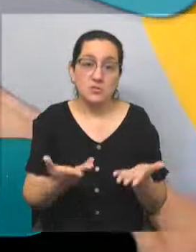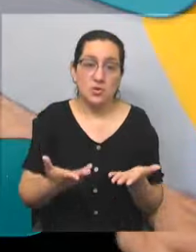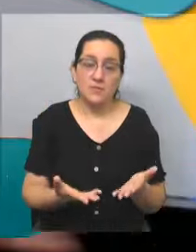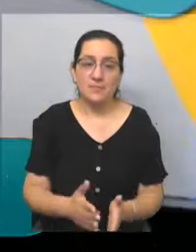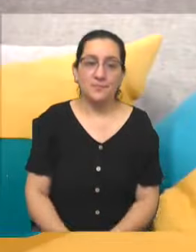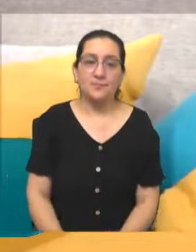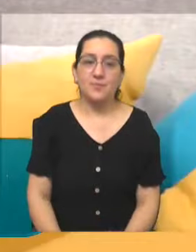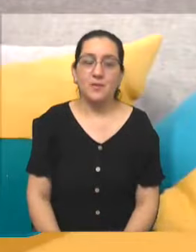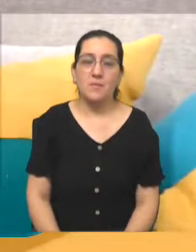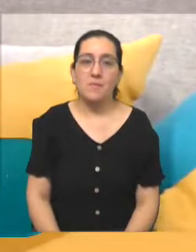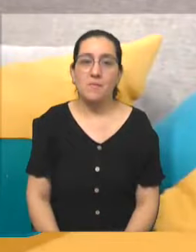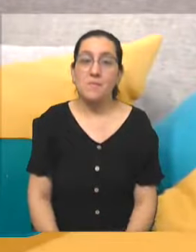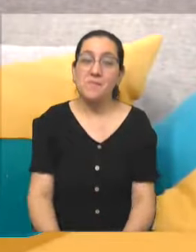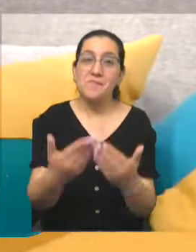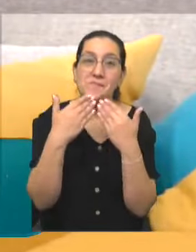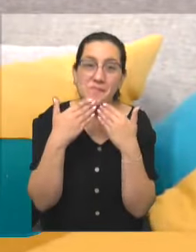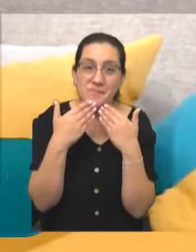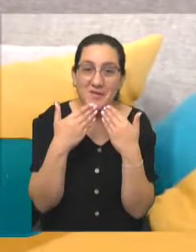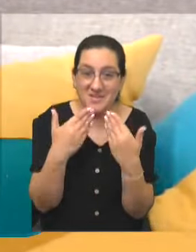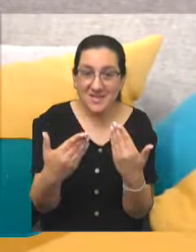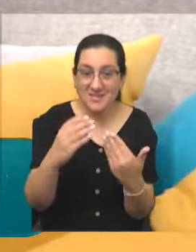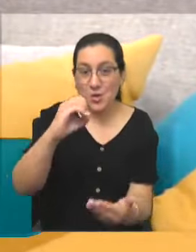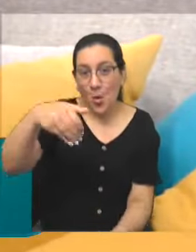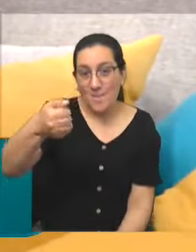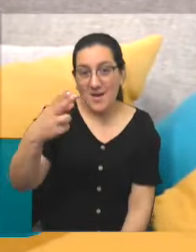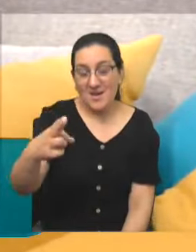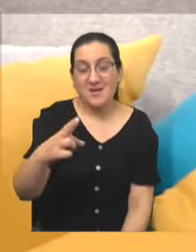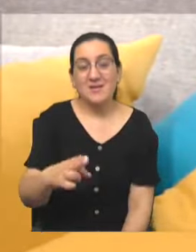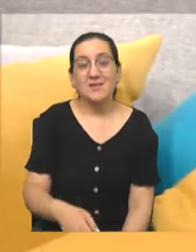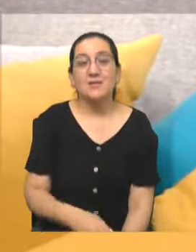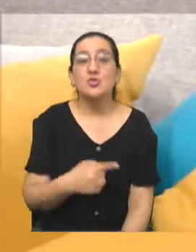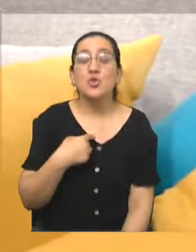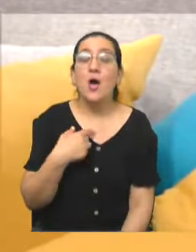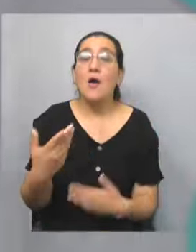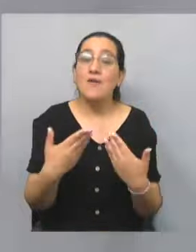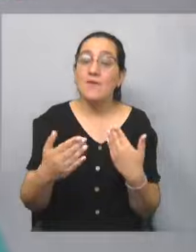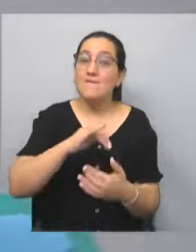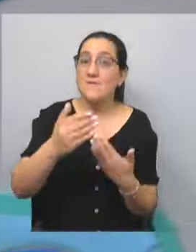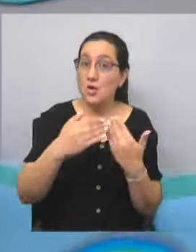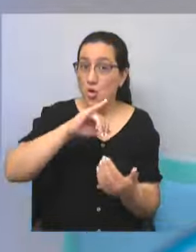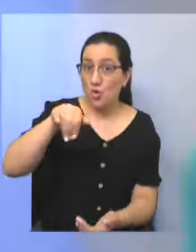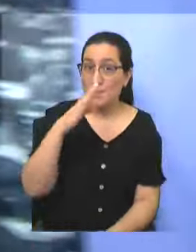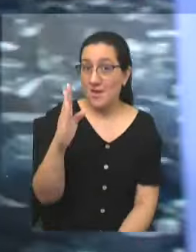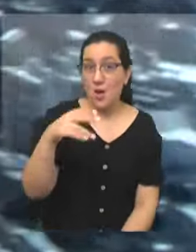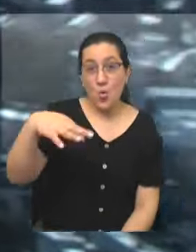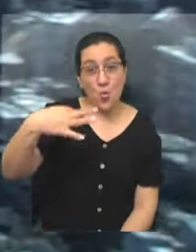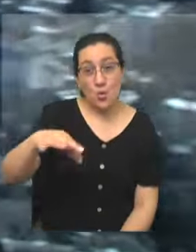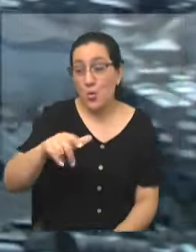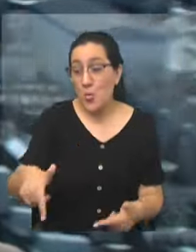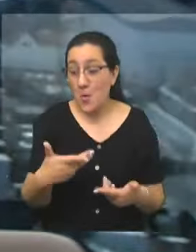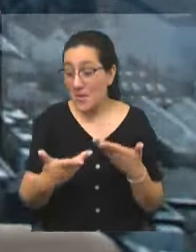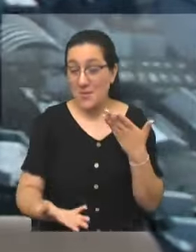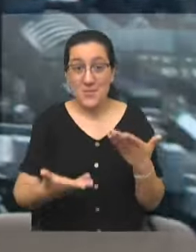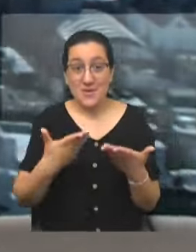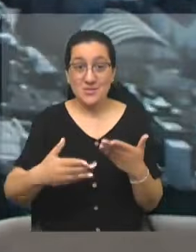Omar. Bueno, gracias, Omar. Chao, que pasen bien. Seguimos gracias la semana que viene. Dale. Y yo me voy a convocarlo a él, al único, al incomparable, al